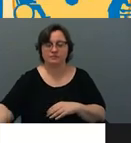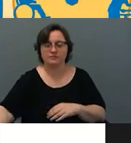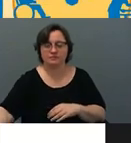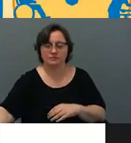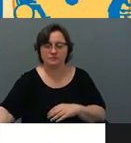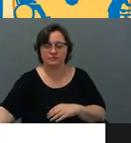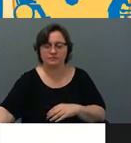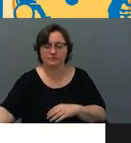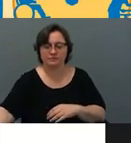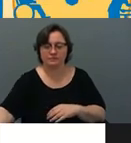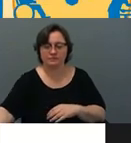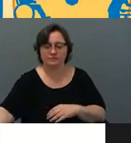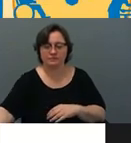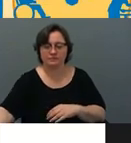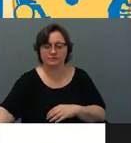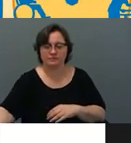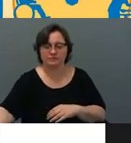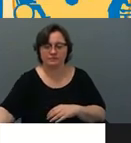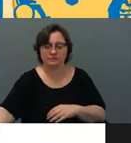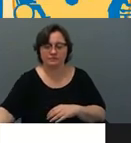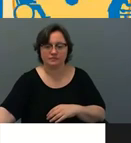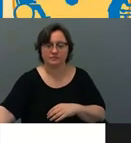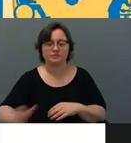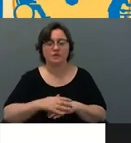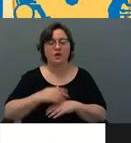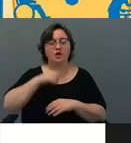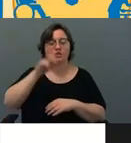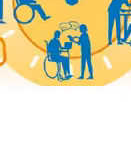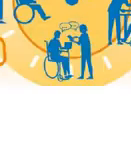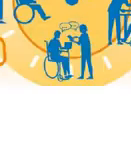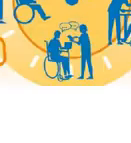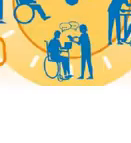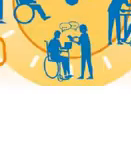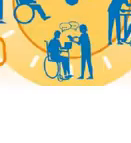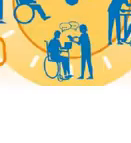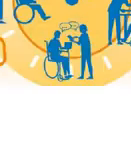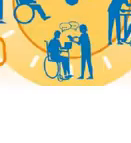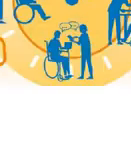Soy una persona con grandes necesidades.